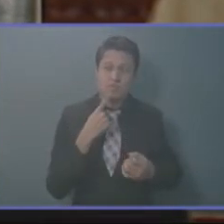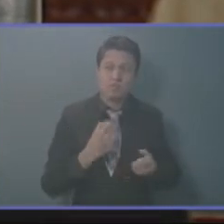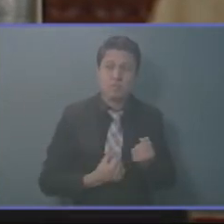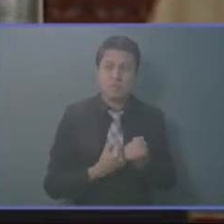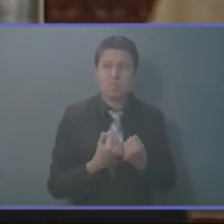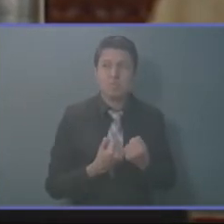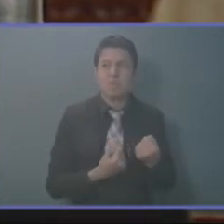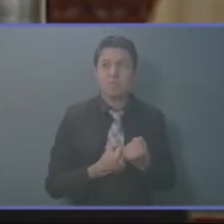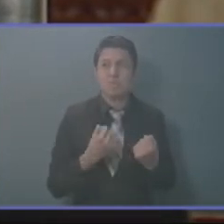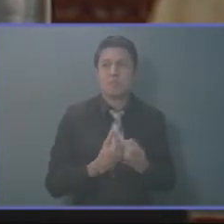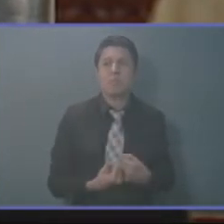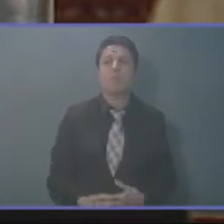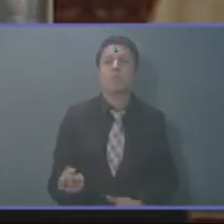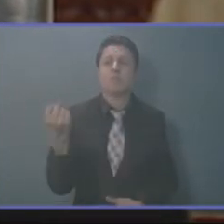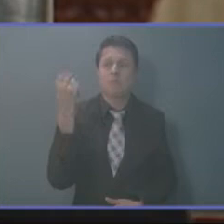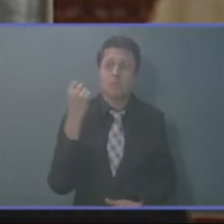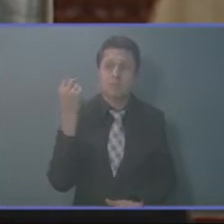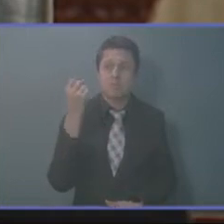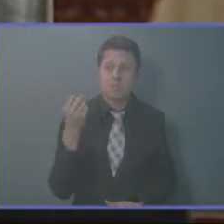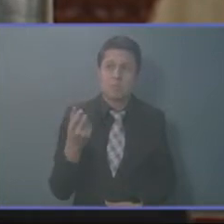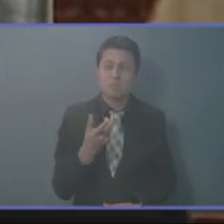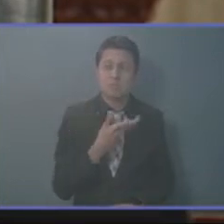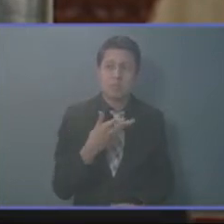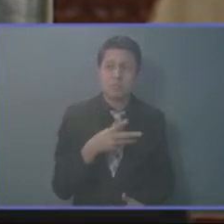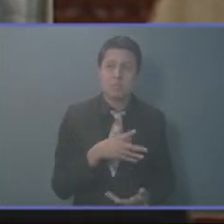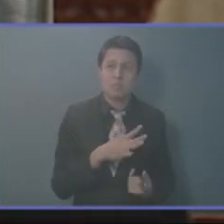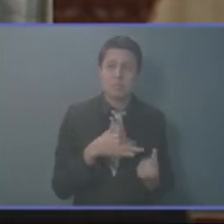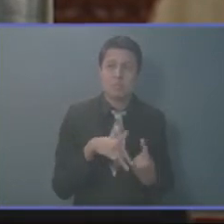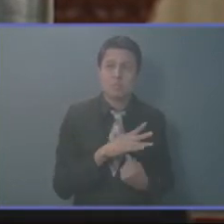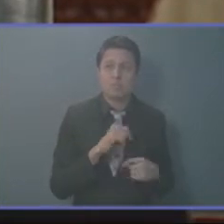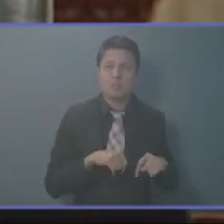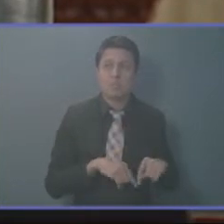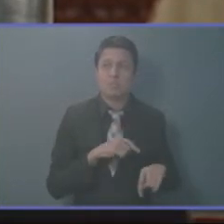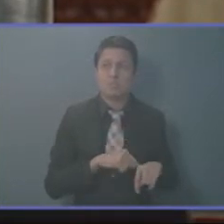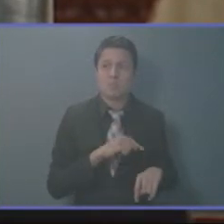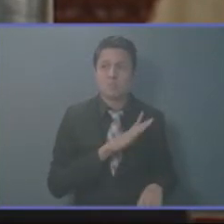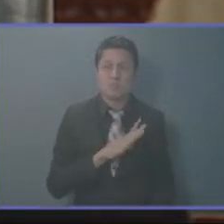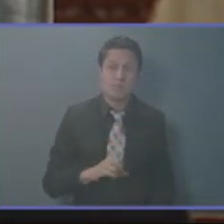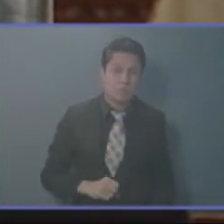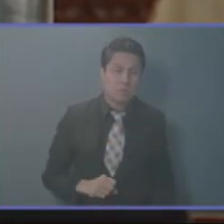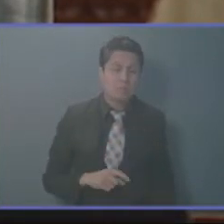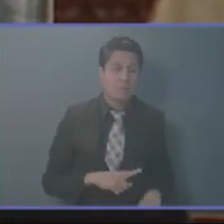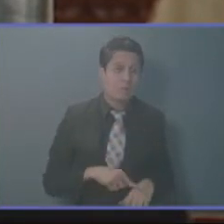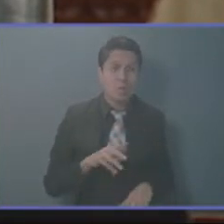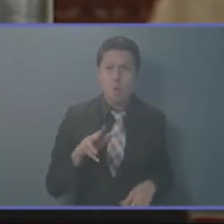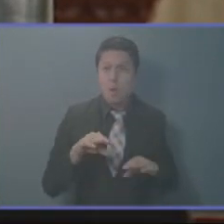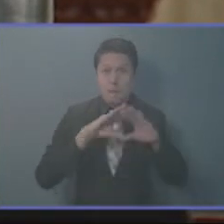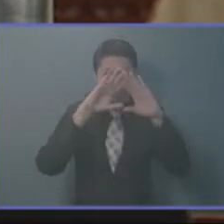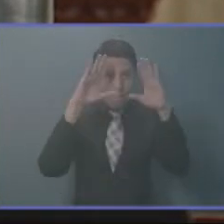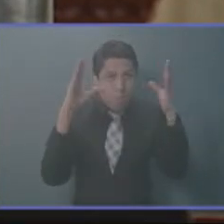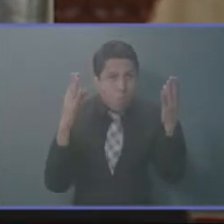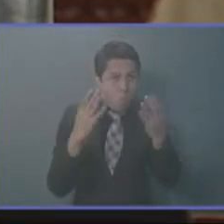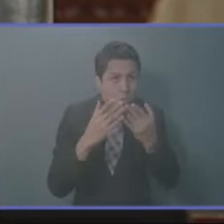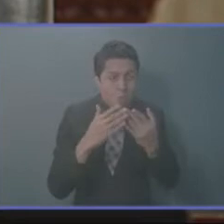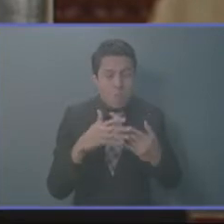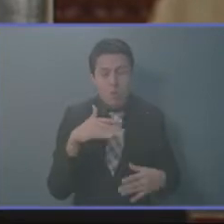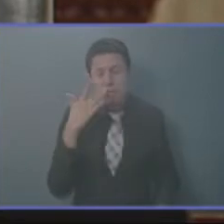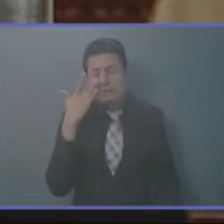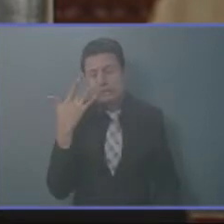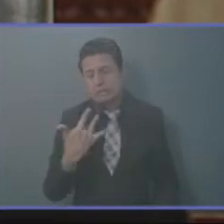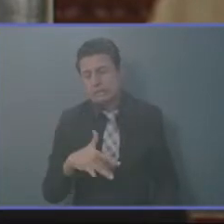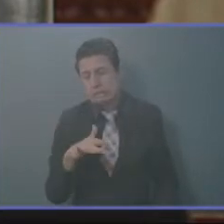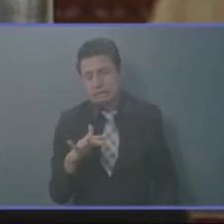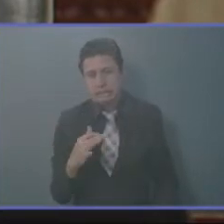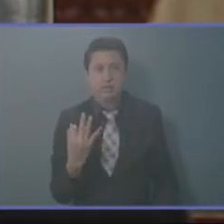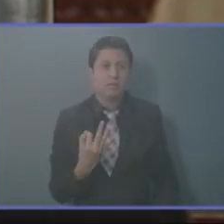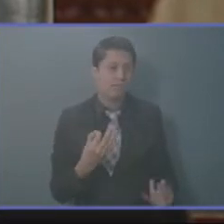es indispensable para que en situaciones como las que actualmente vive El Salvador y el mundo entero se pueda resguardar y asegurar a las